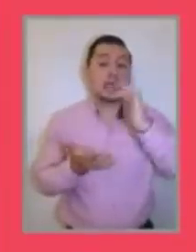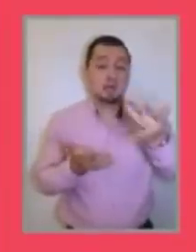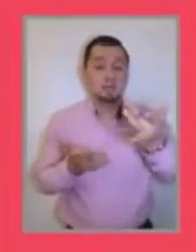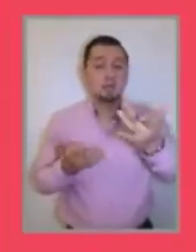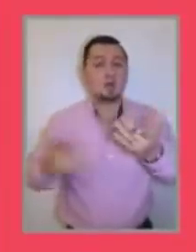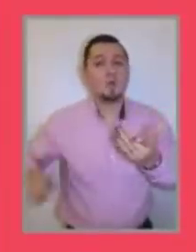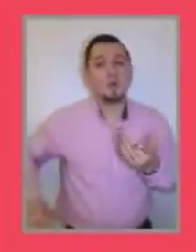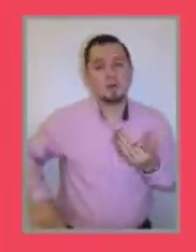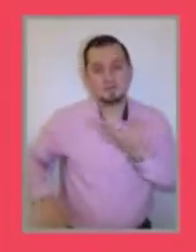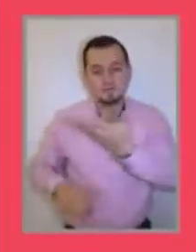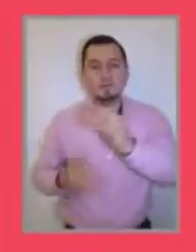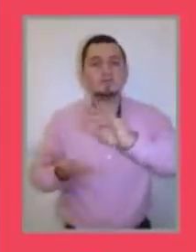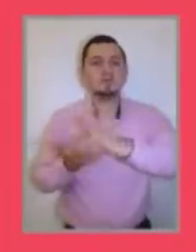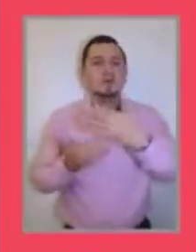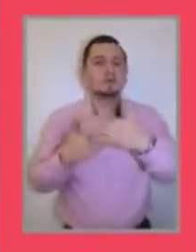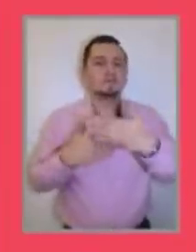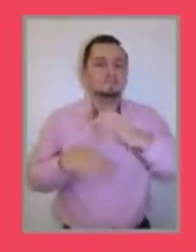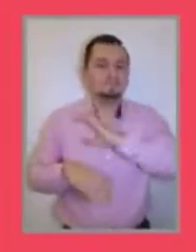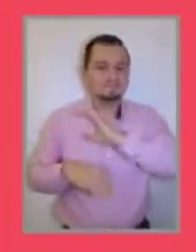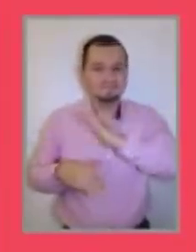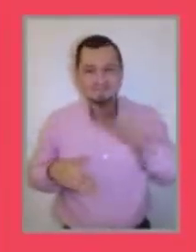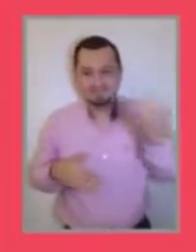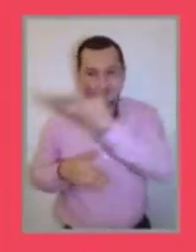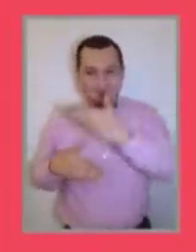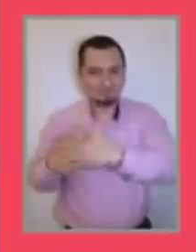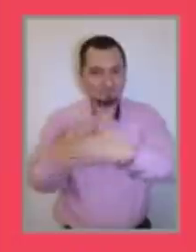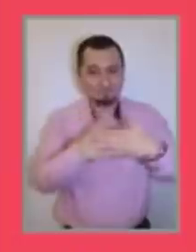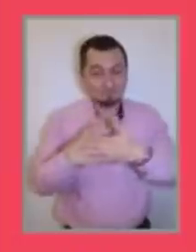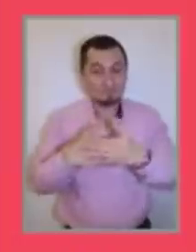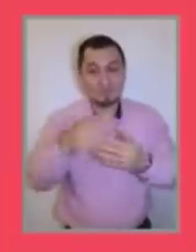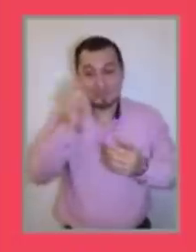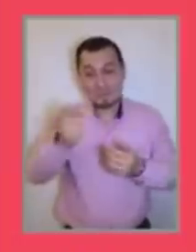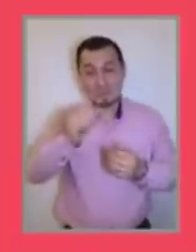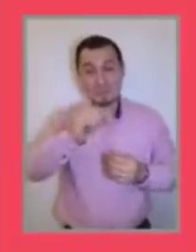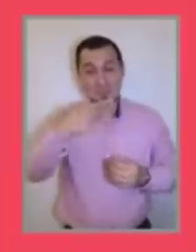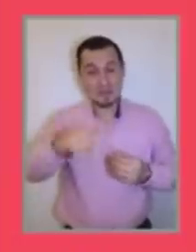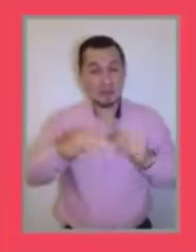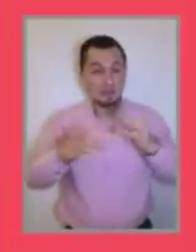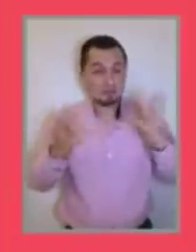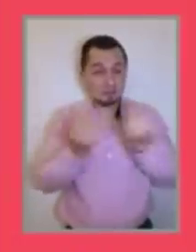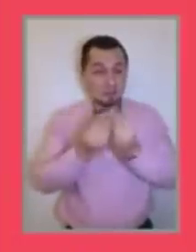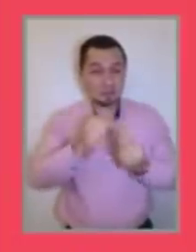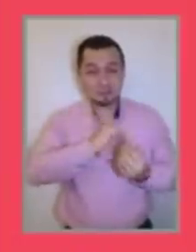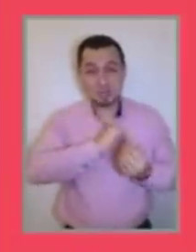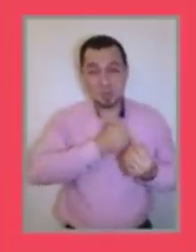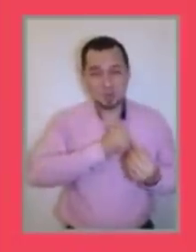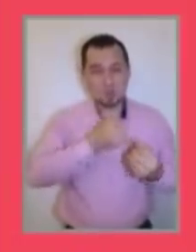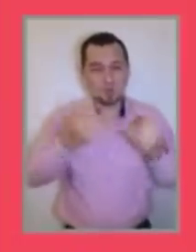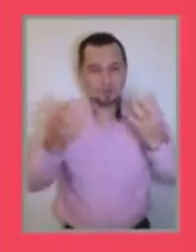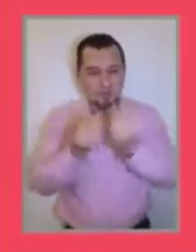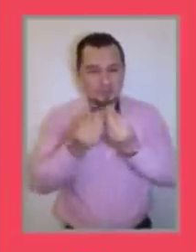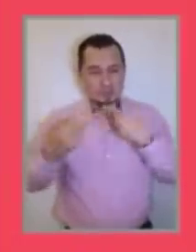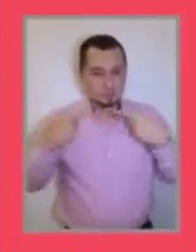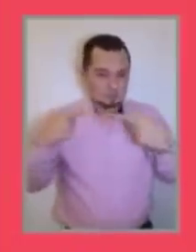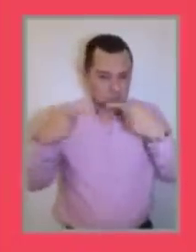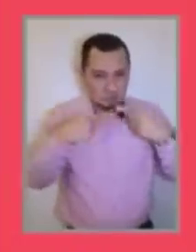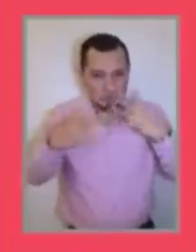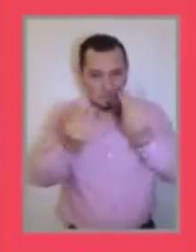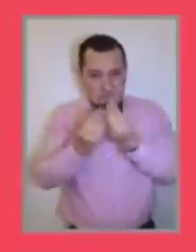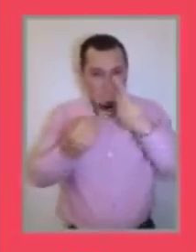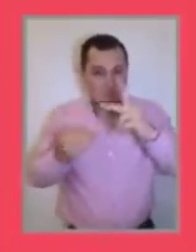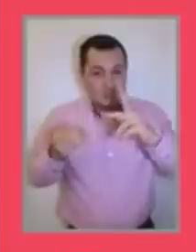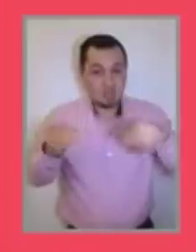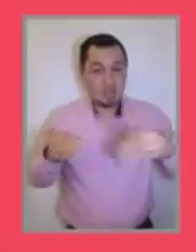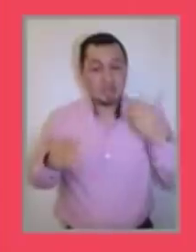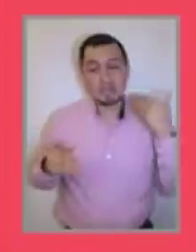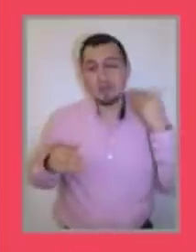gobernador, y gusto en saludarlos a todos. En efecto, la Mesa de Educación se formó desde mediados de junio, en este